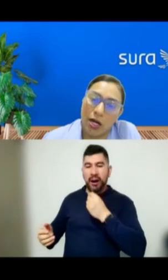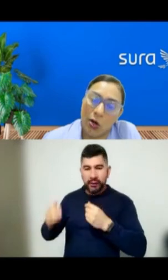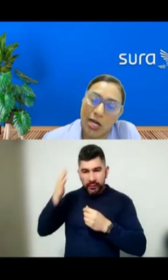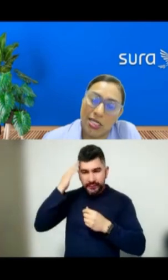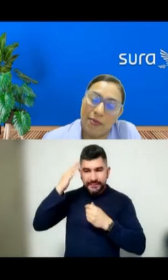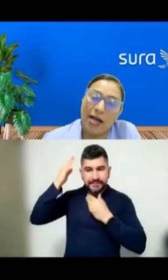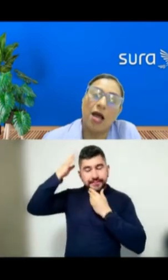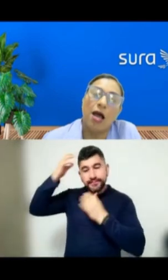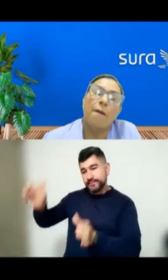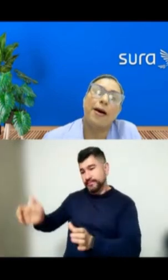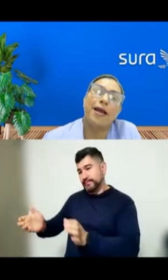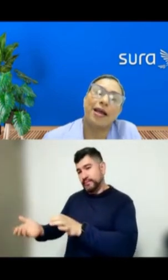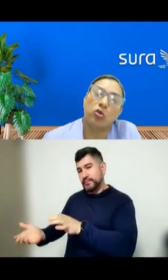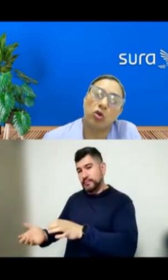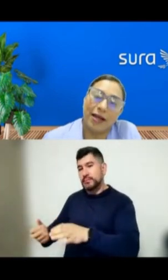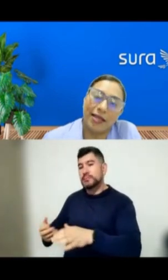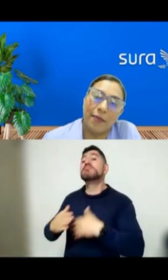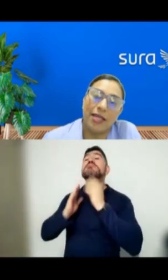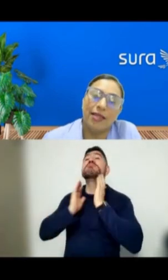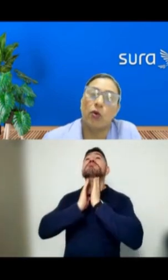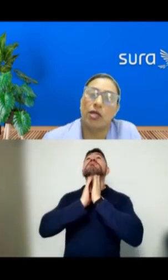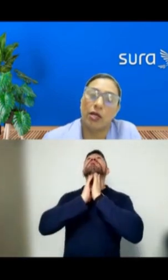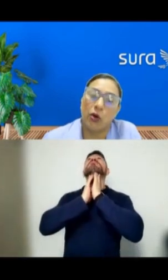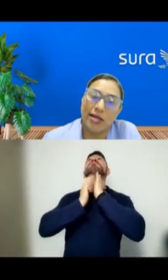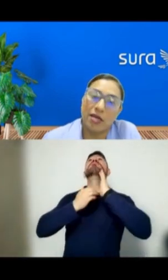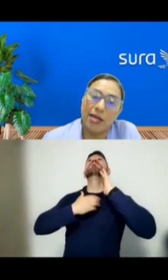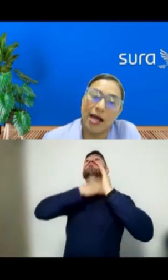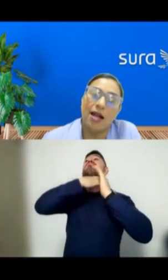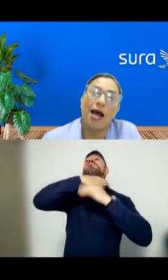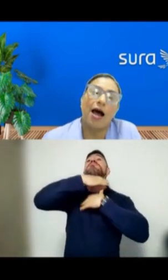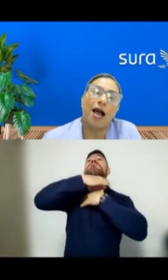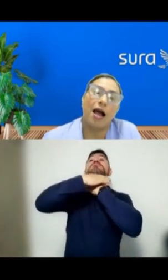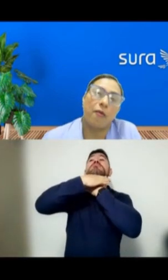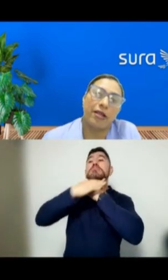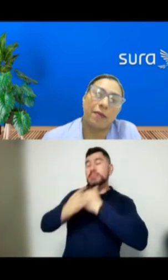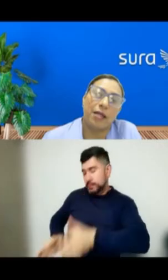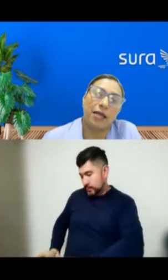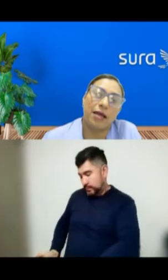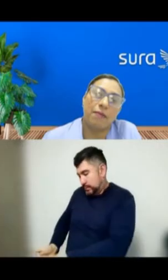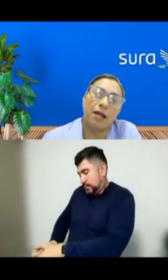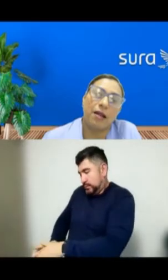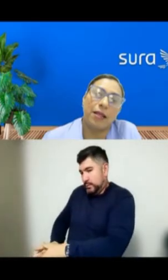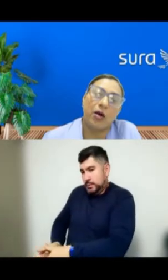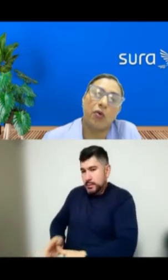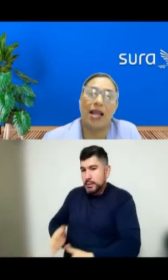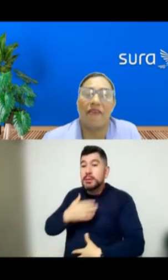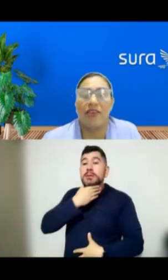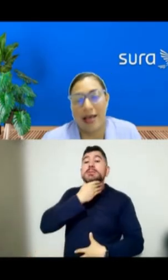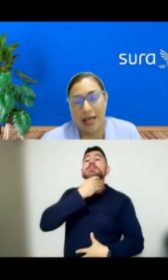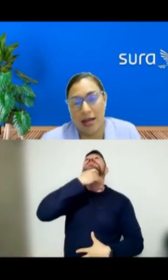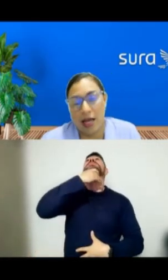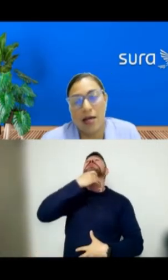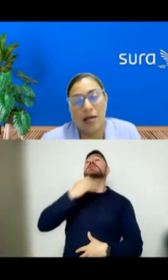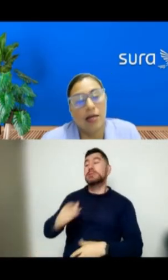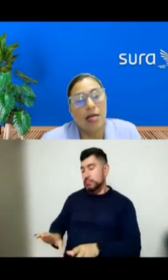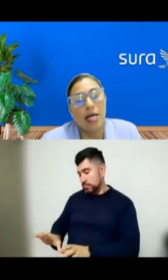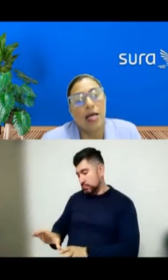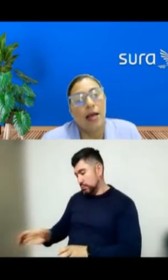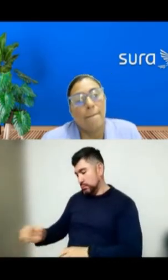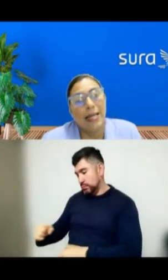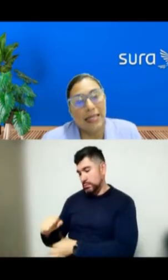es decir, coloque el collar cervical para que automáticamente con este collar cervical hagamos el manejo de la vía